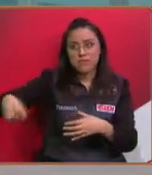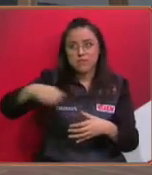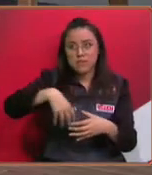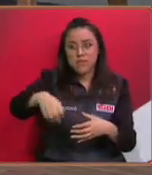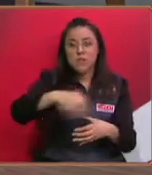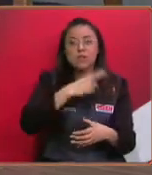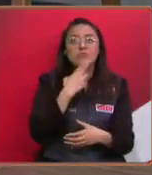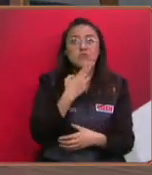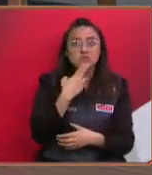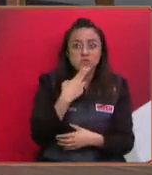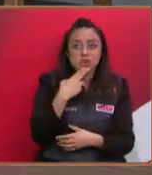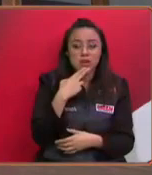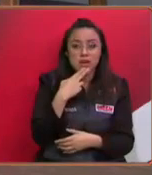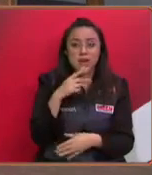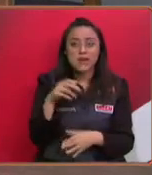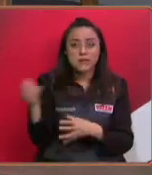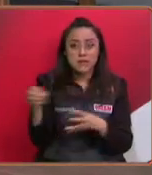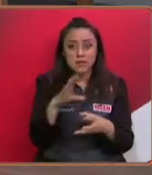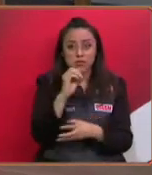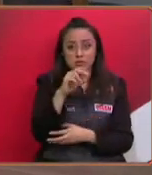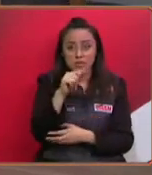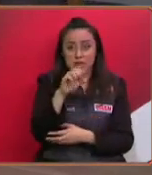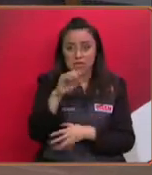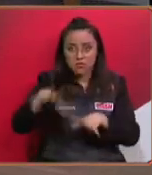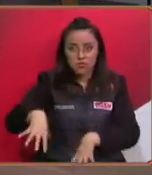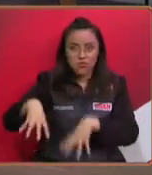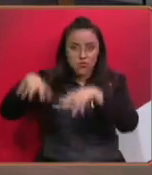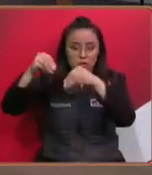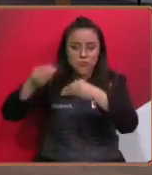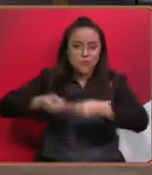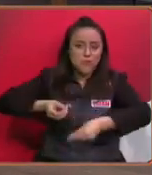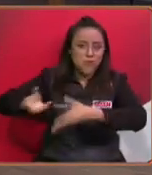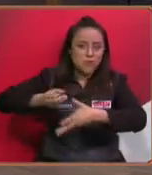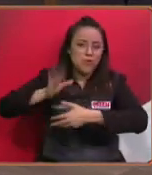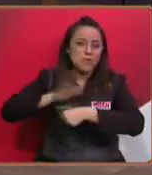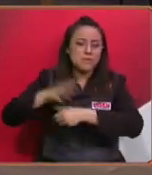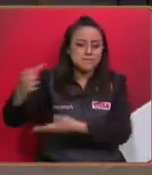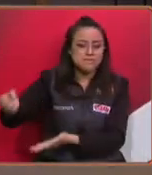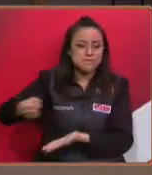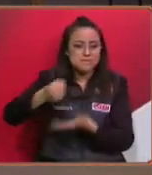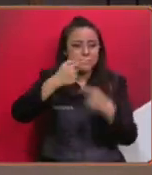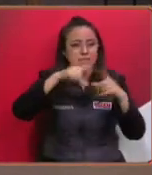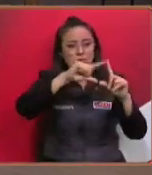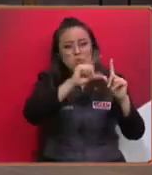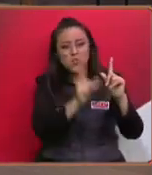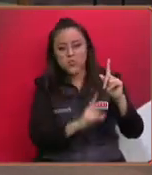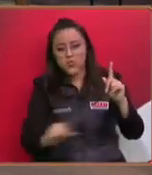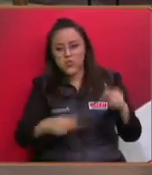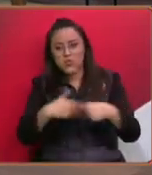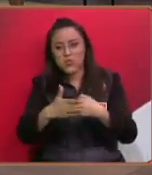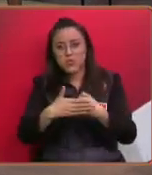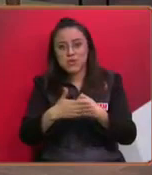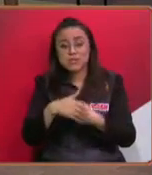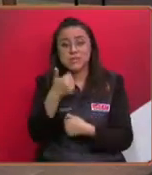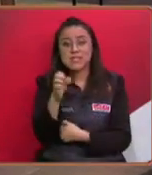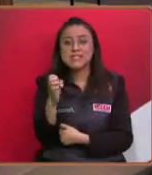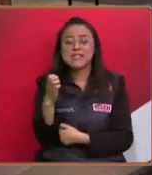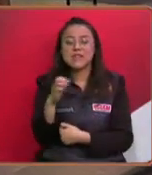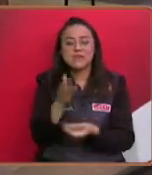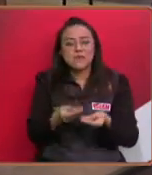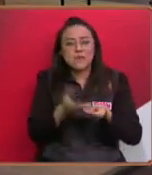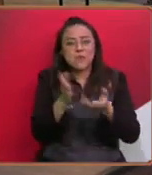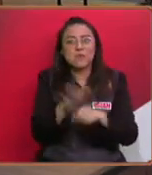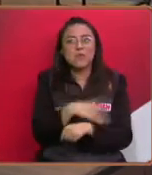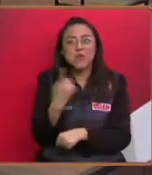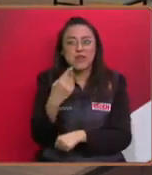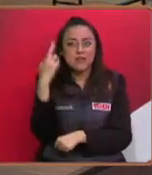directamente ahí al contenedor, donde estamos armando ya las bolsas que saldrán hacia toda la República el próximo día 6,